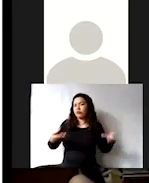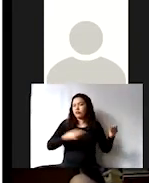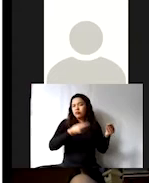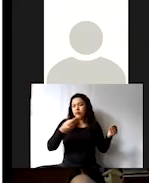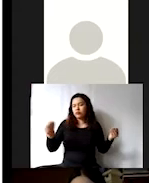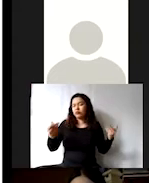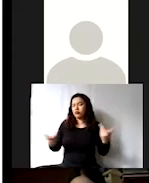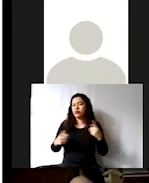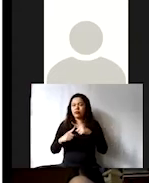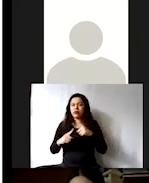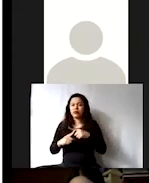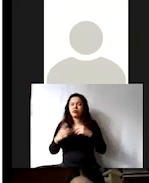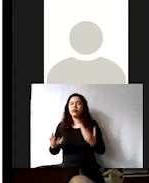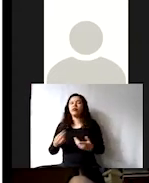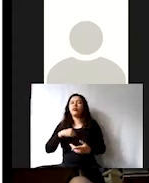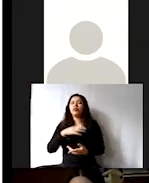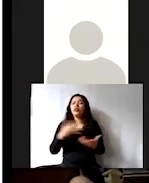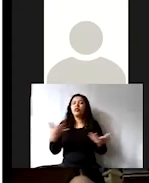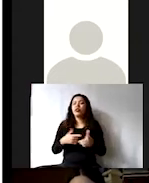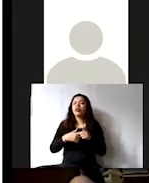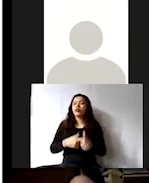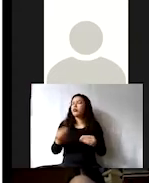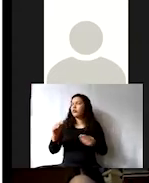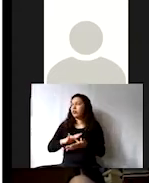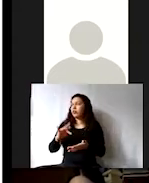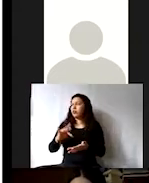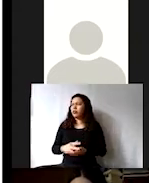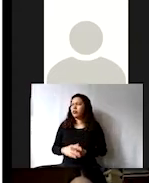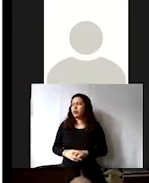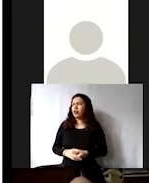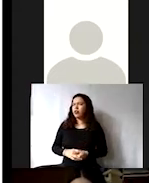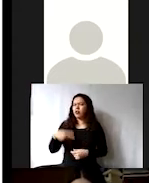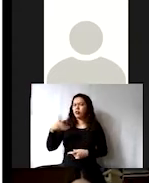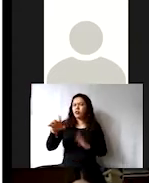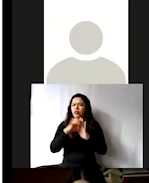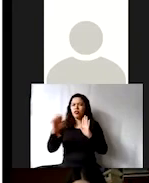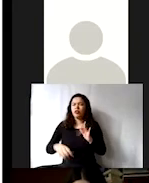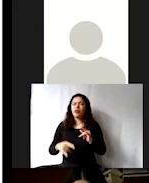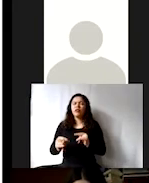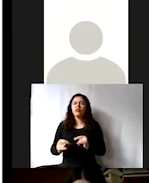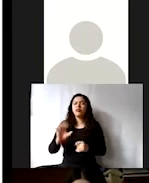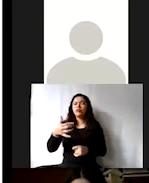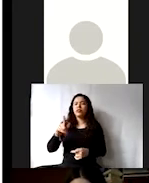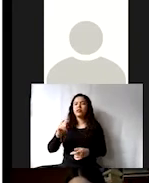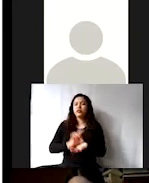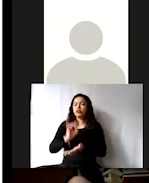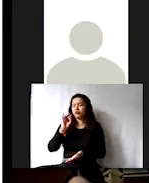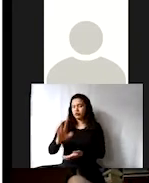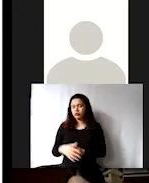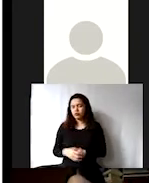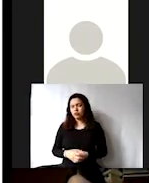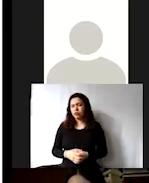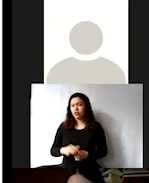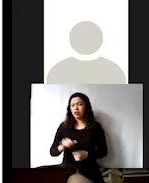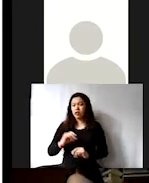duda tenemos que seguir haciendo. Muchas gracias por el ejemplo y ponen por aquí en el chat que en efecto